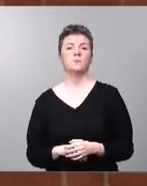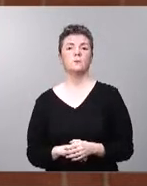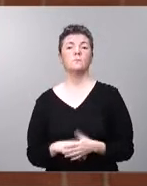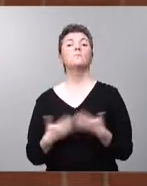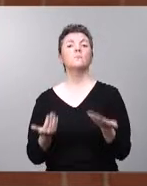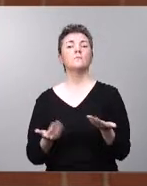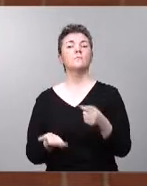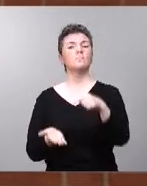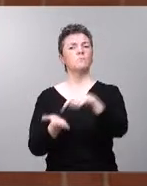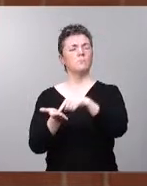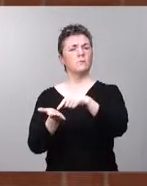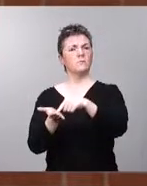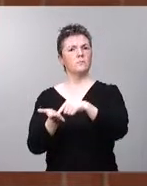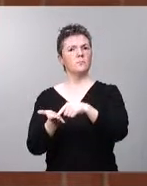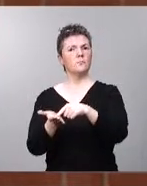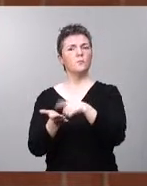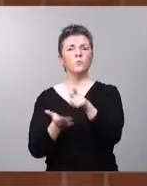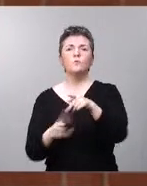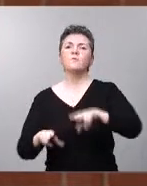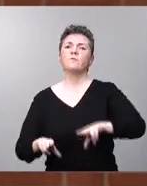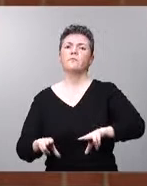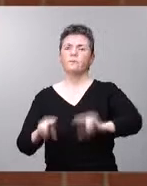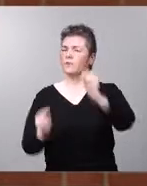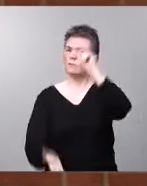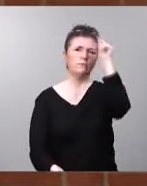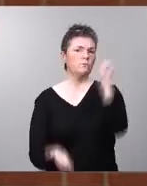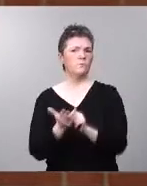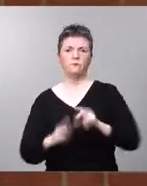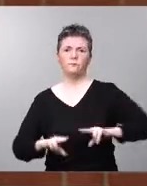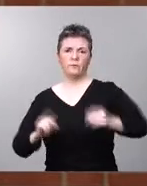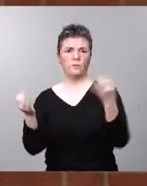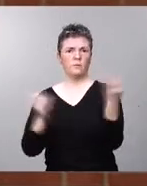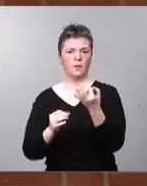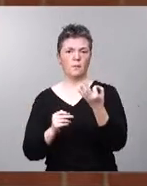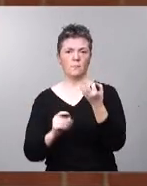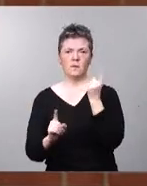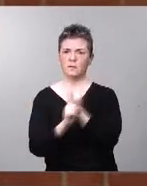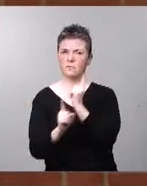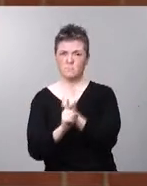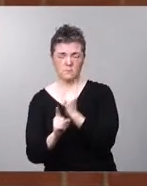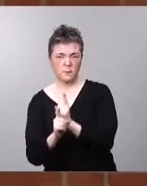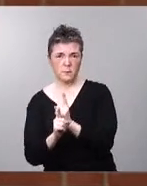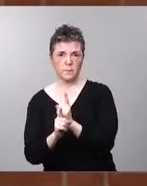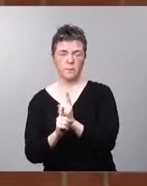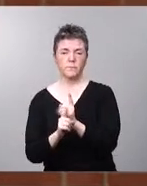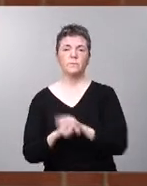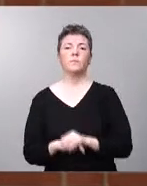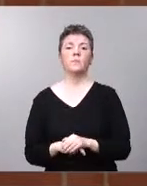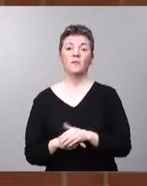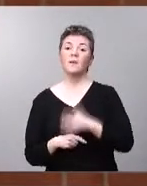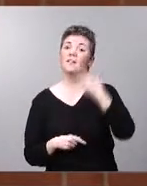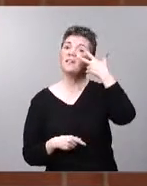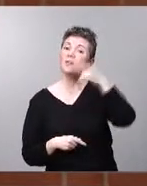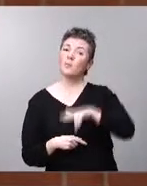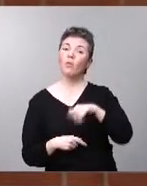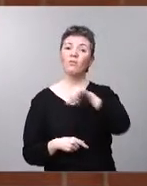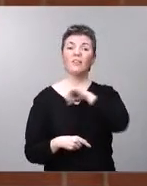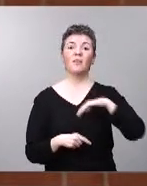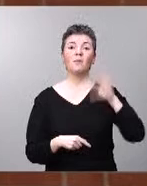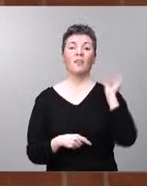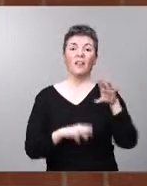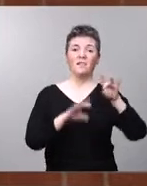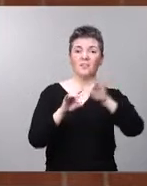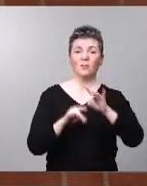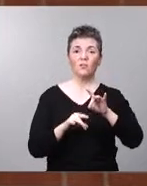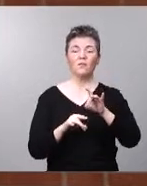que ponga fin de inmediato a las hostilidades que revoque el reconocimiento de la independencia de los territorios que forman